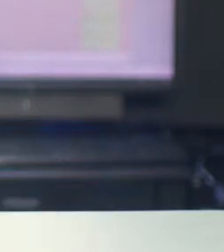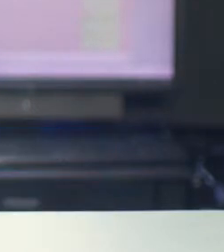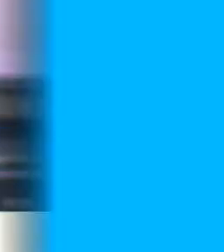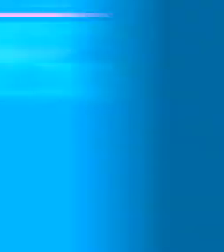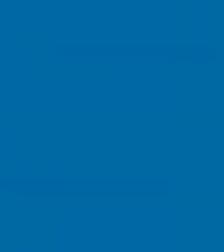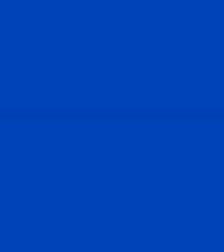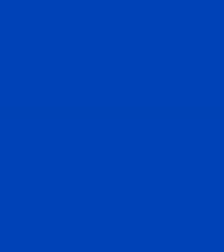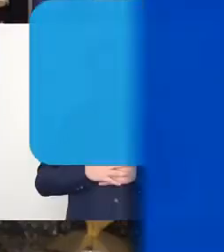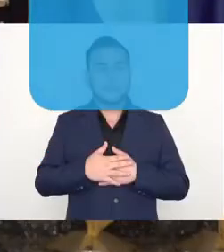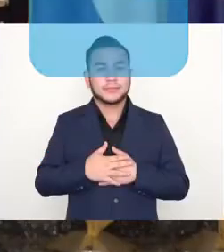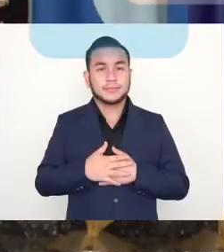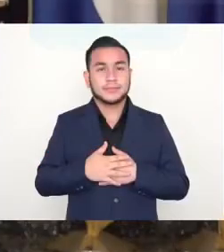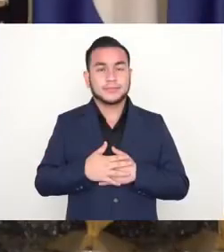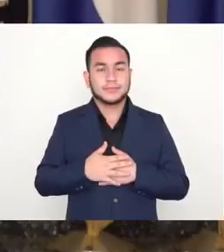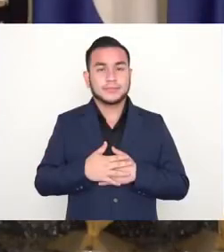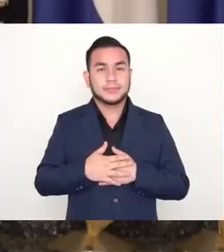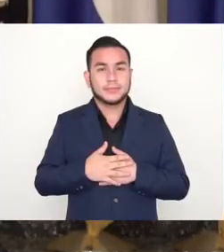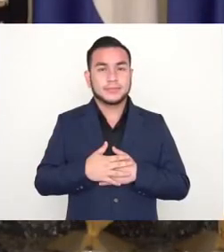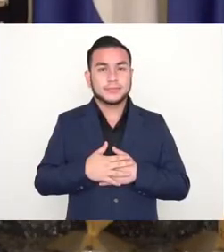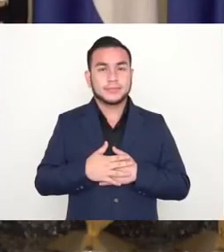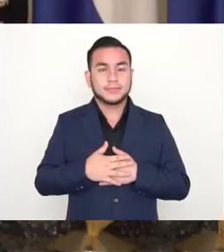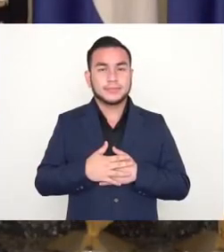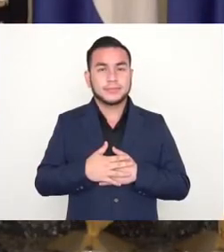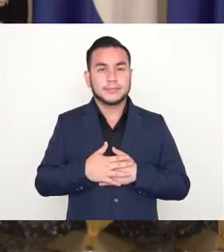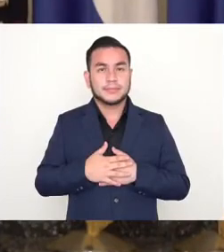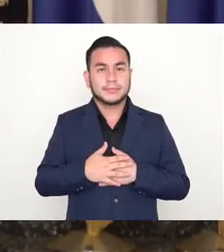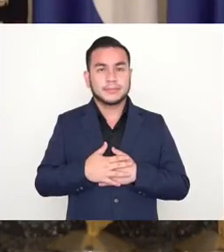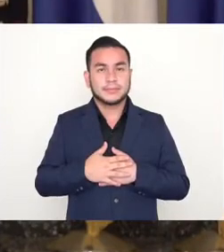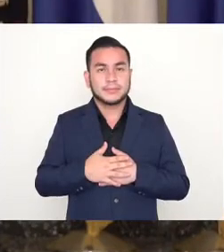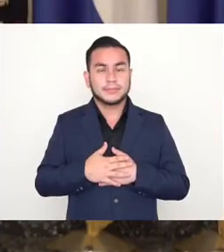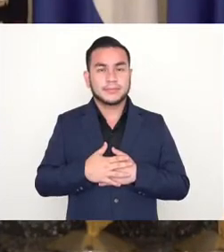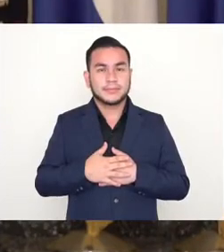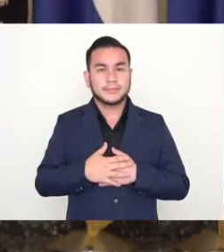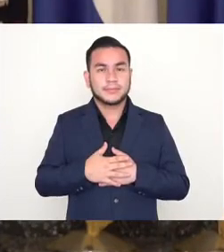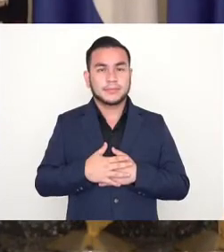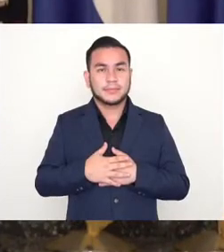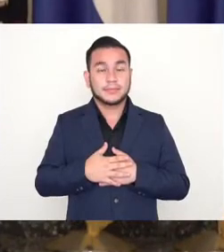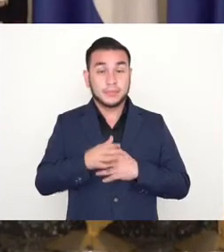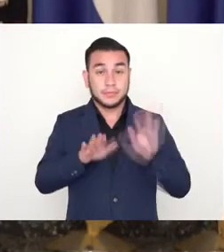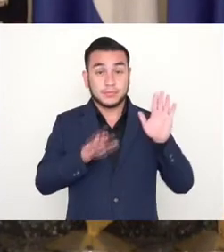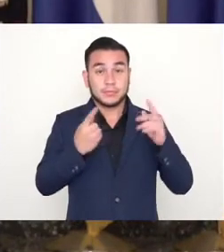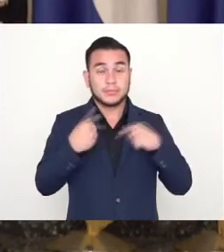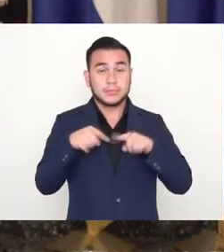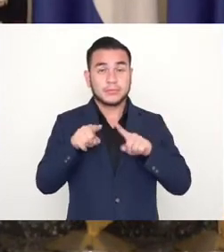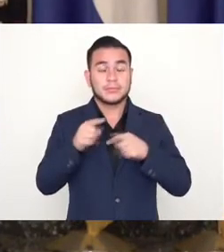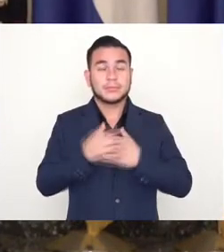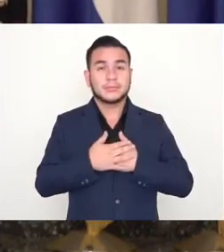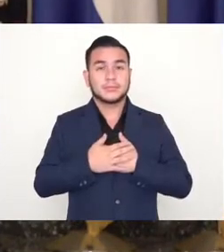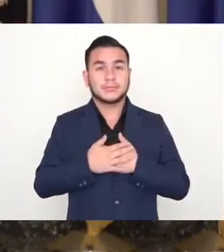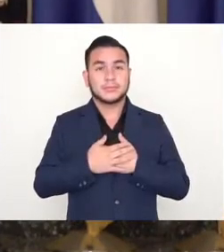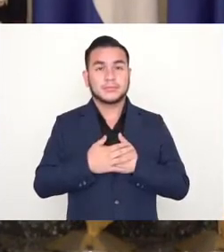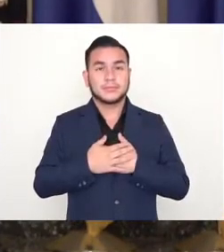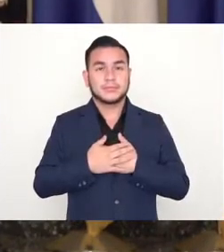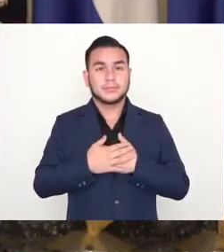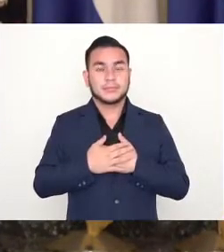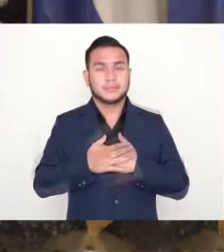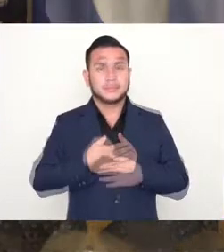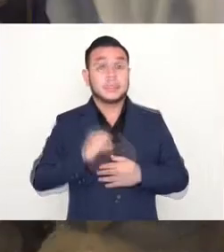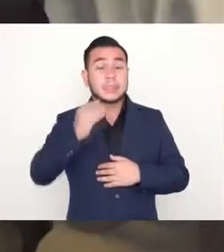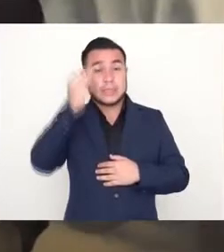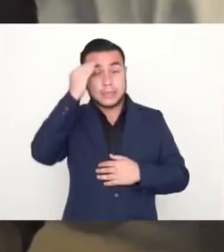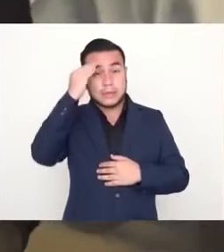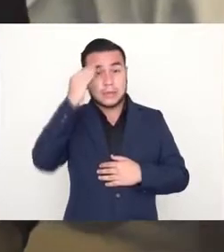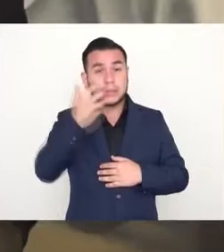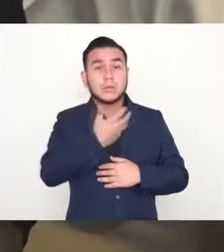petición. El viaje de la semana pasada de Bukele causó un dilema entre los funcionarios estadounidenses porque no se les avisó con anticipación. Además,